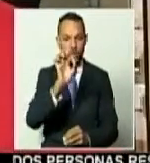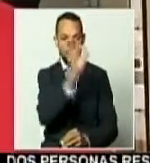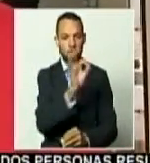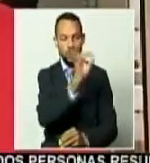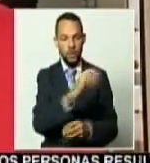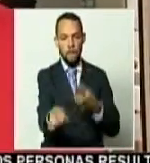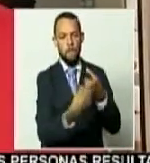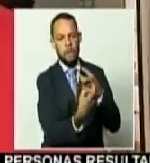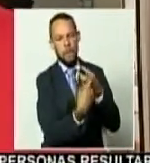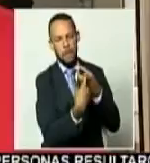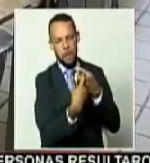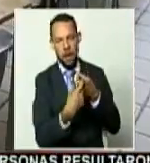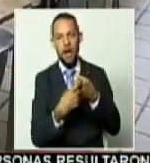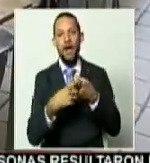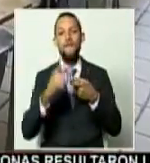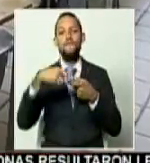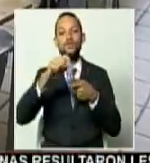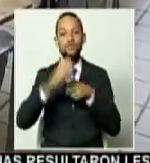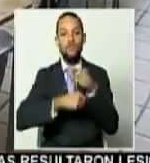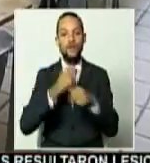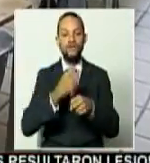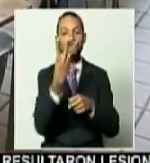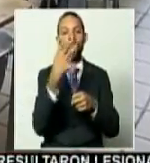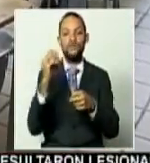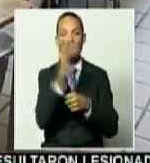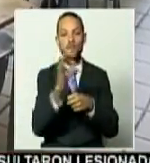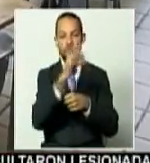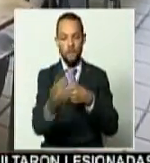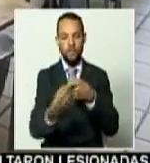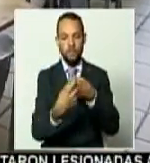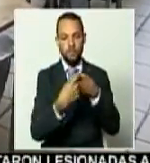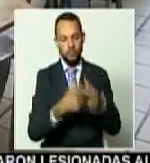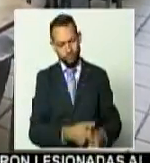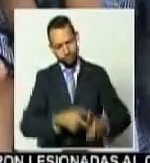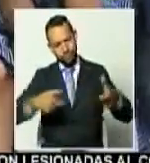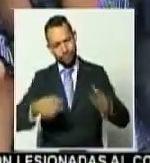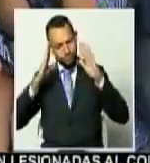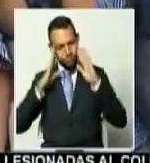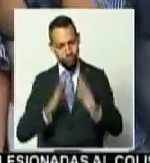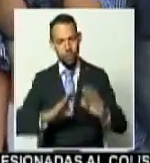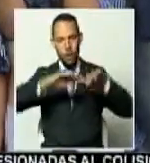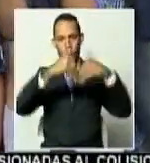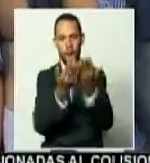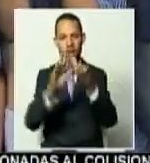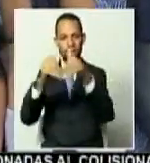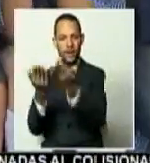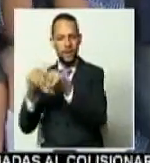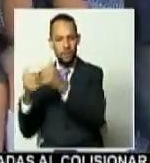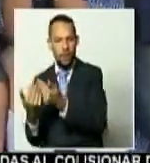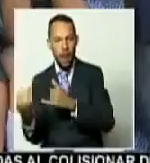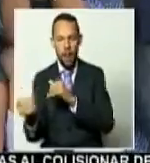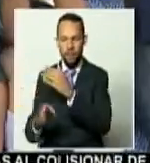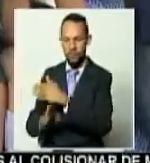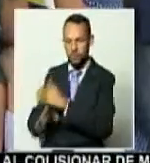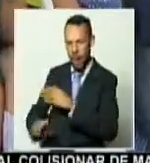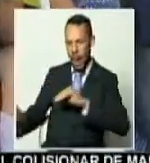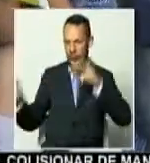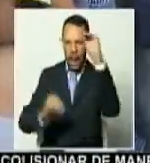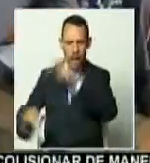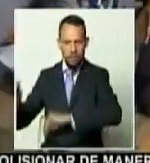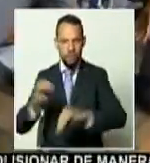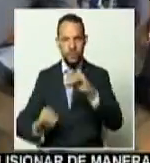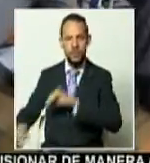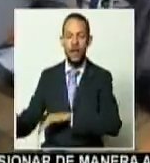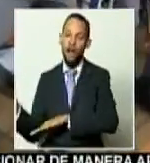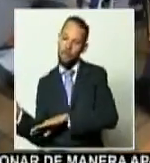35 o 40% el año entrante. Sin embargo, estos programas orientados a las instituciones que han implementado la jornada única no satisfacen